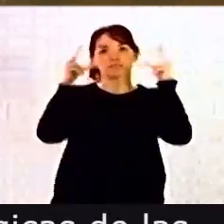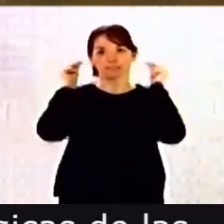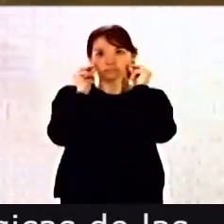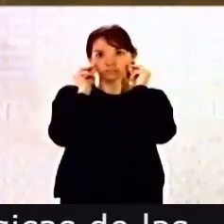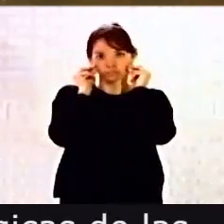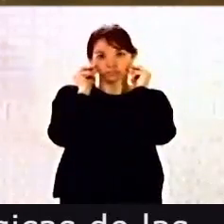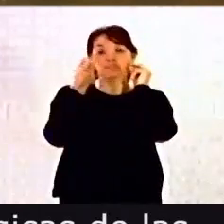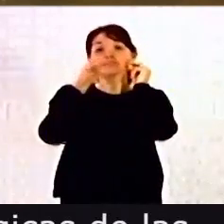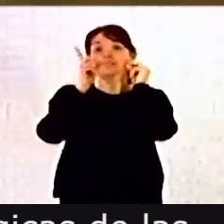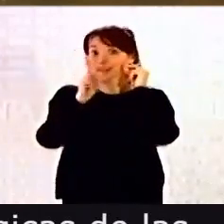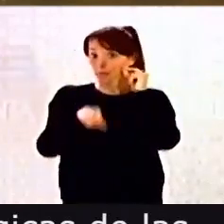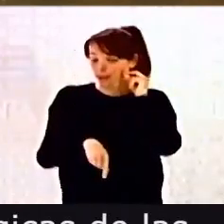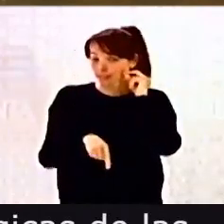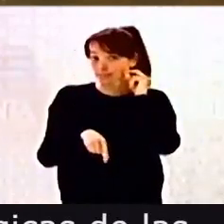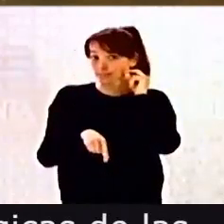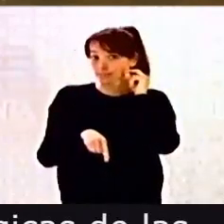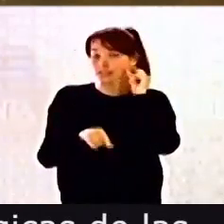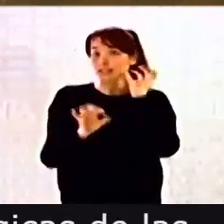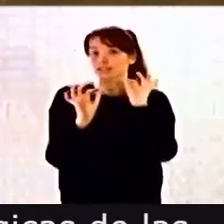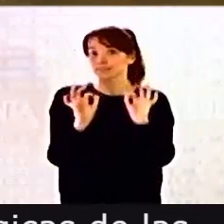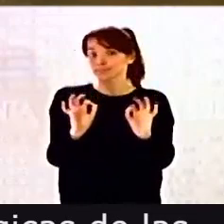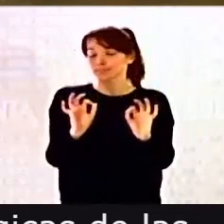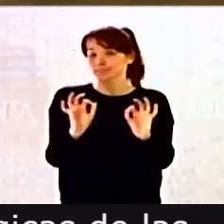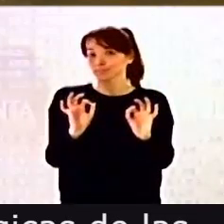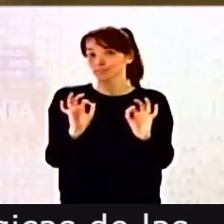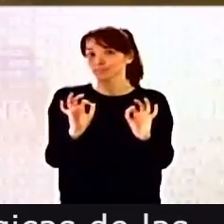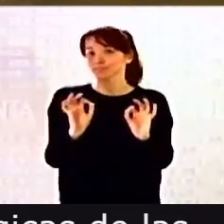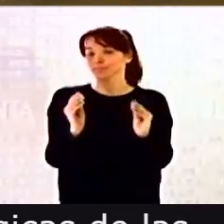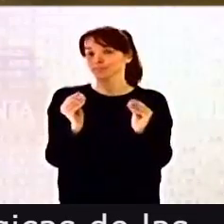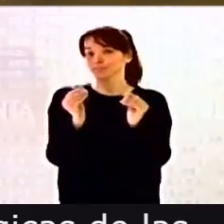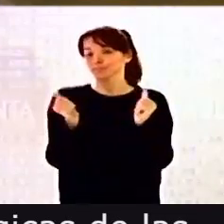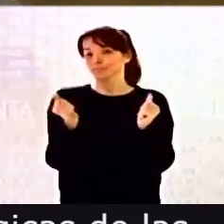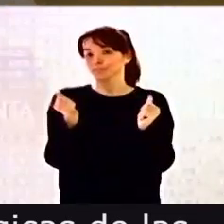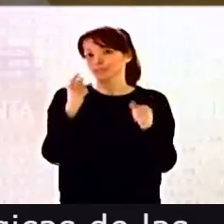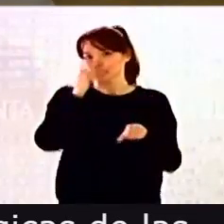y también las de psicólogos.